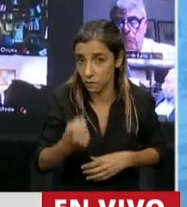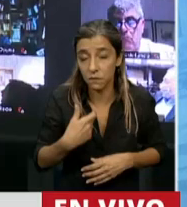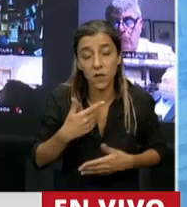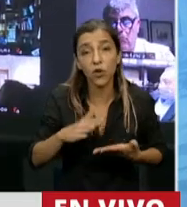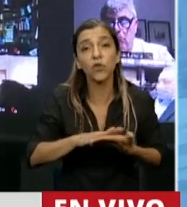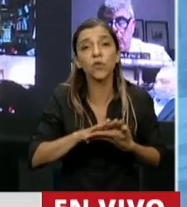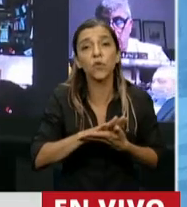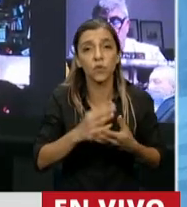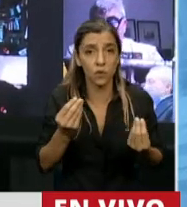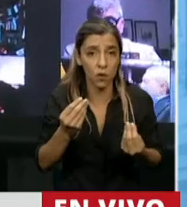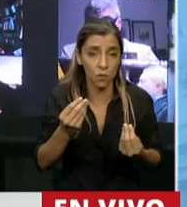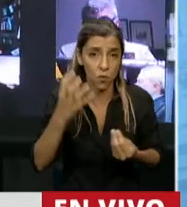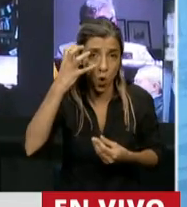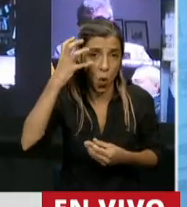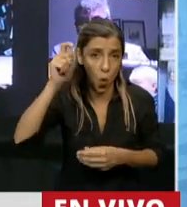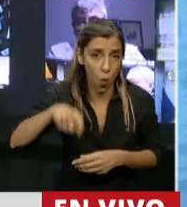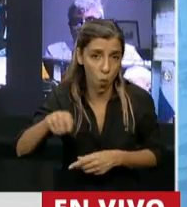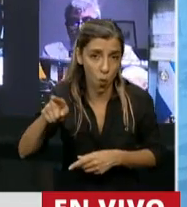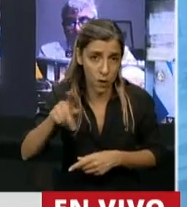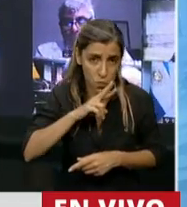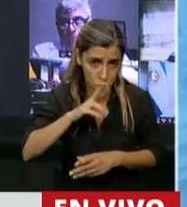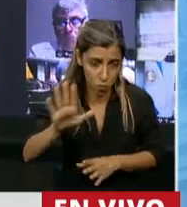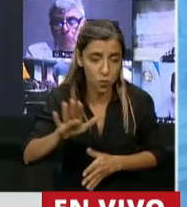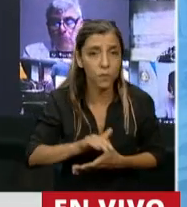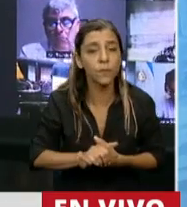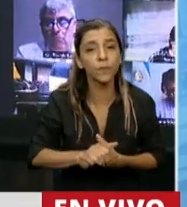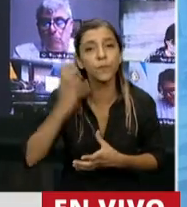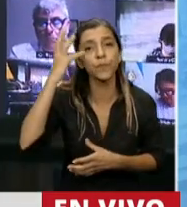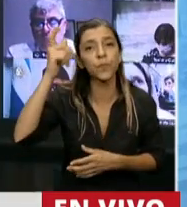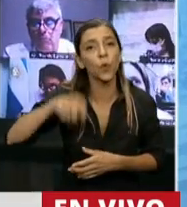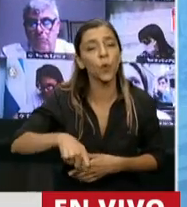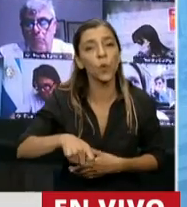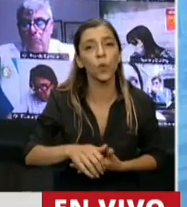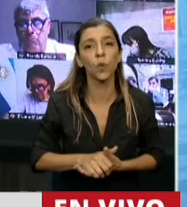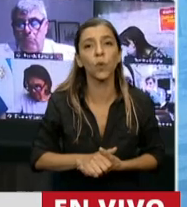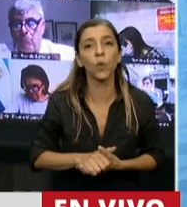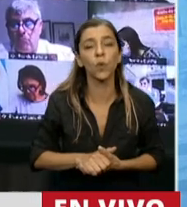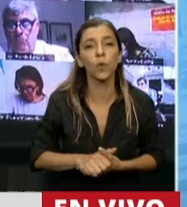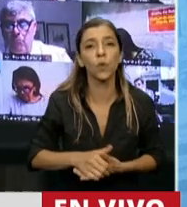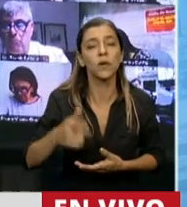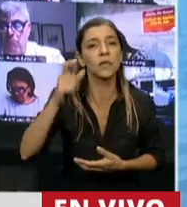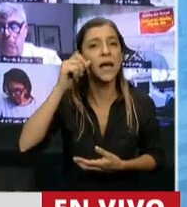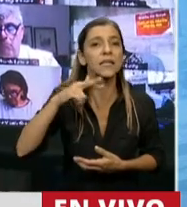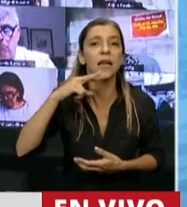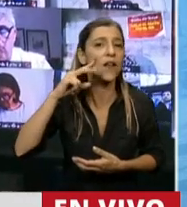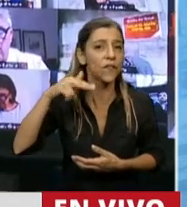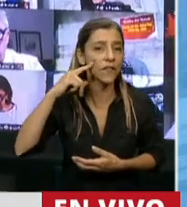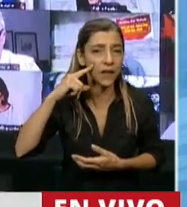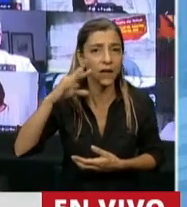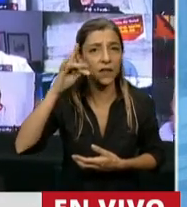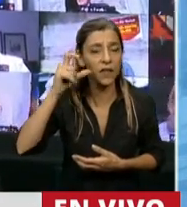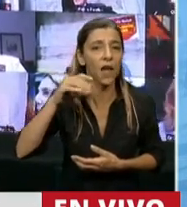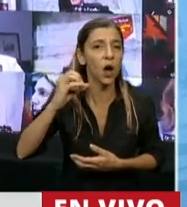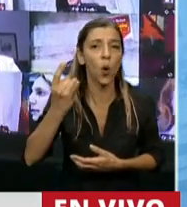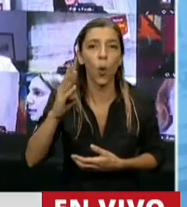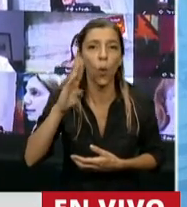un juez, una jueza en realidad. La jueza Servini de Cubría,